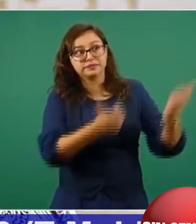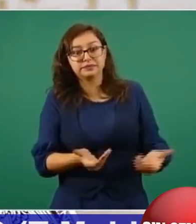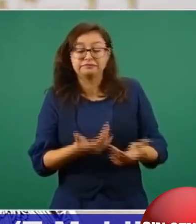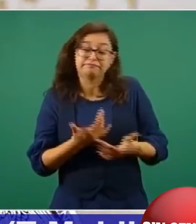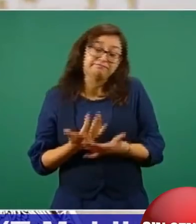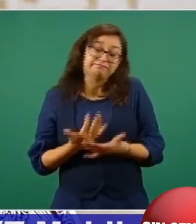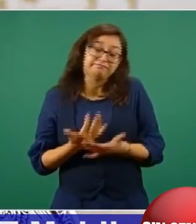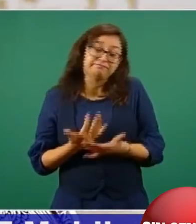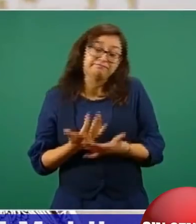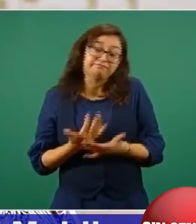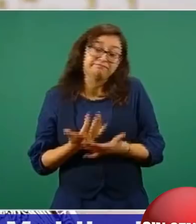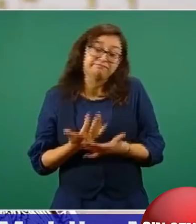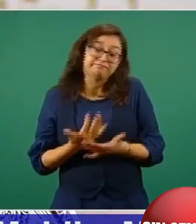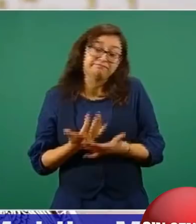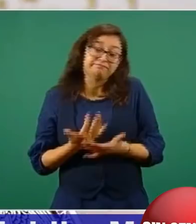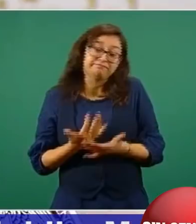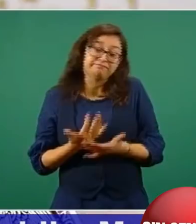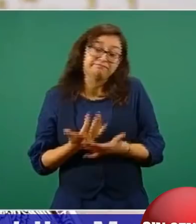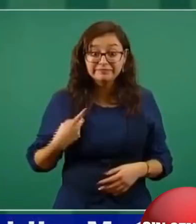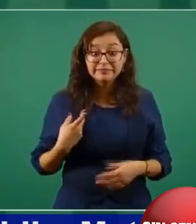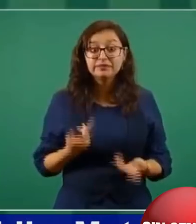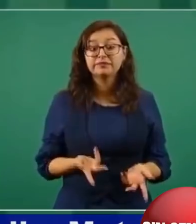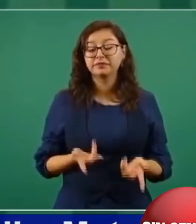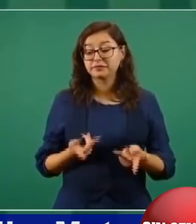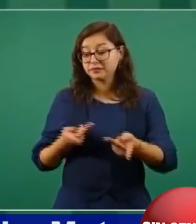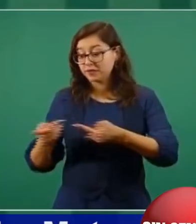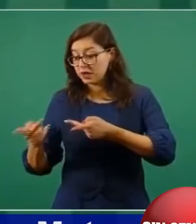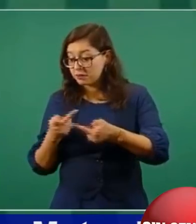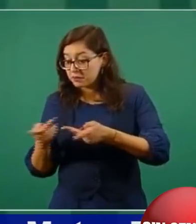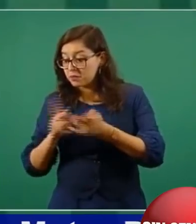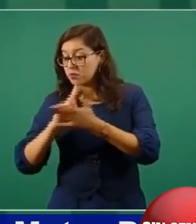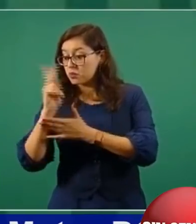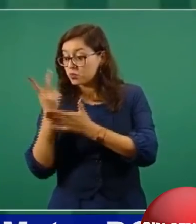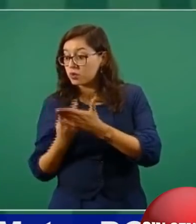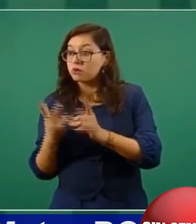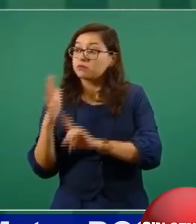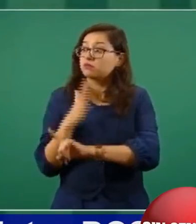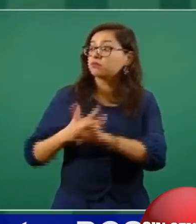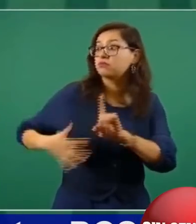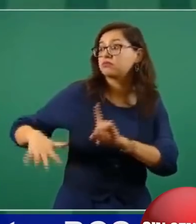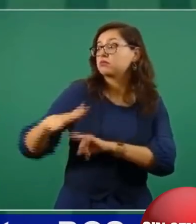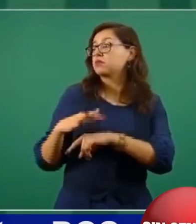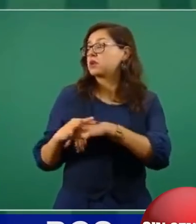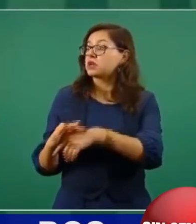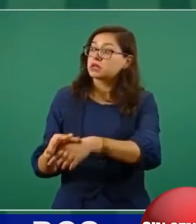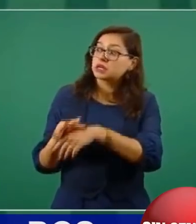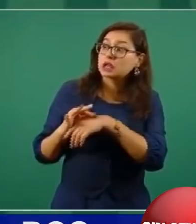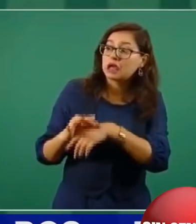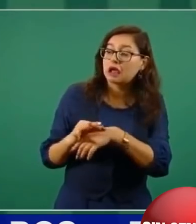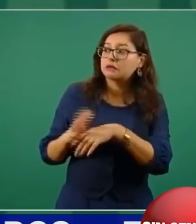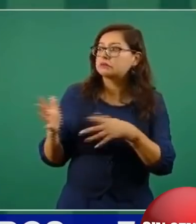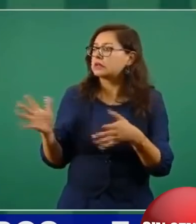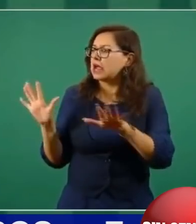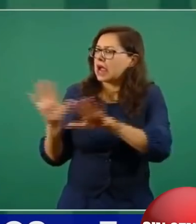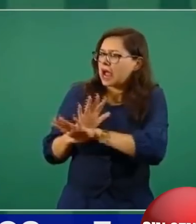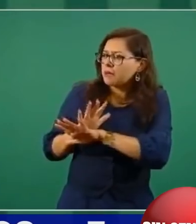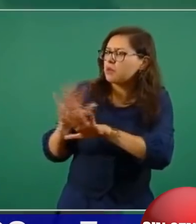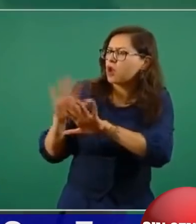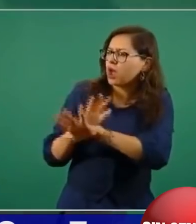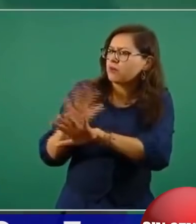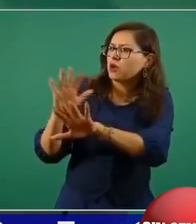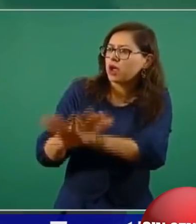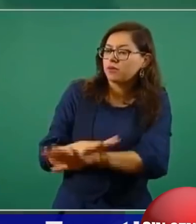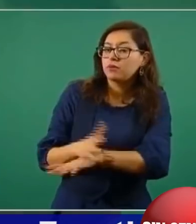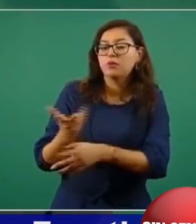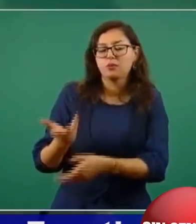la situación de implementación del programa de acuerdo con la realidad. Para ponerles el ejemplo ilustrativo, teníamos